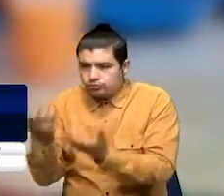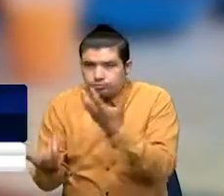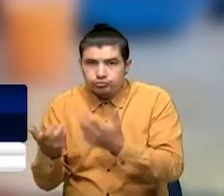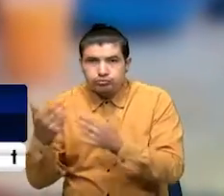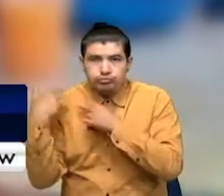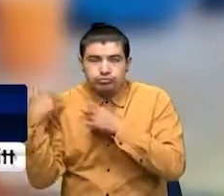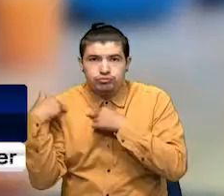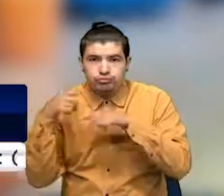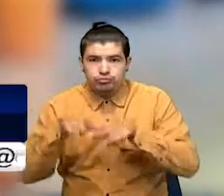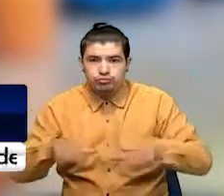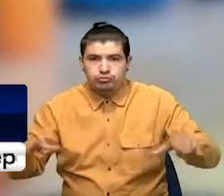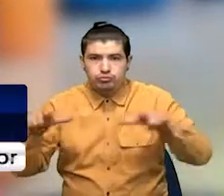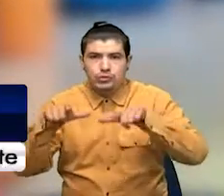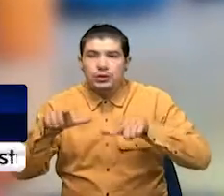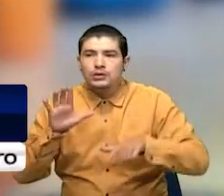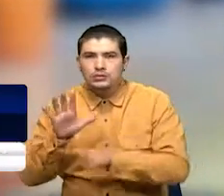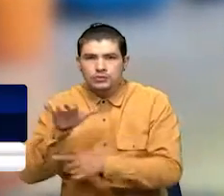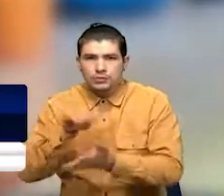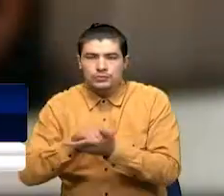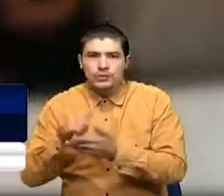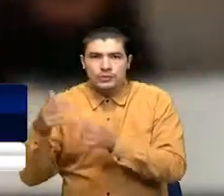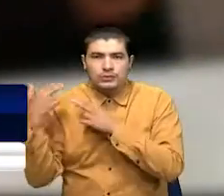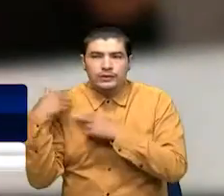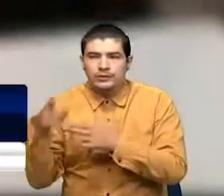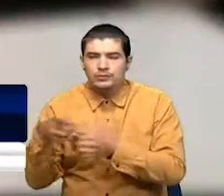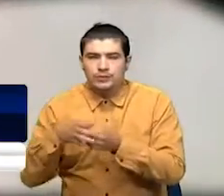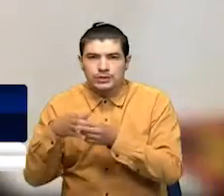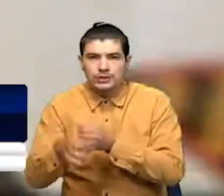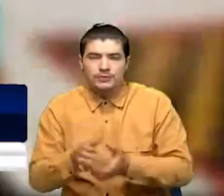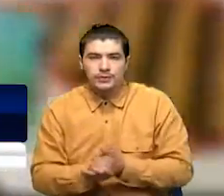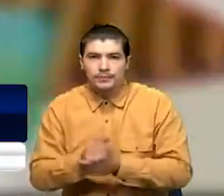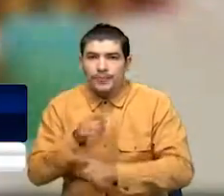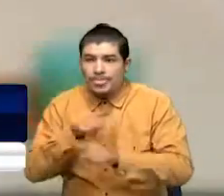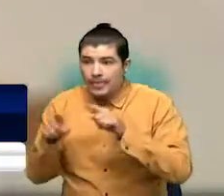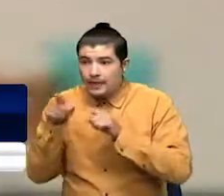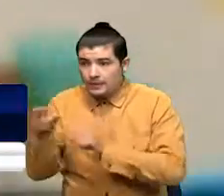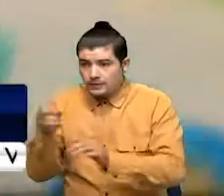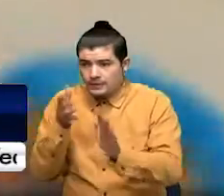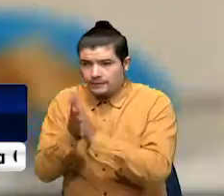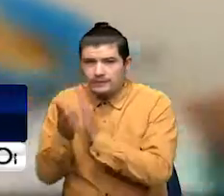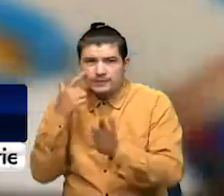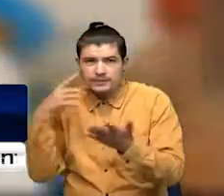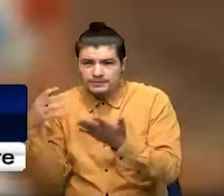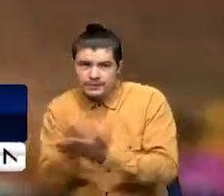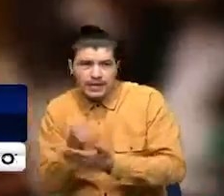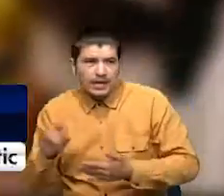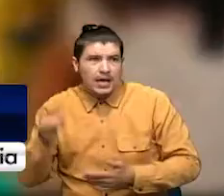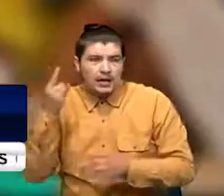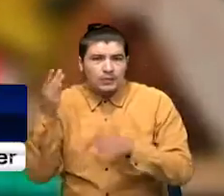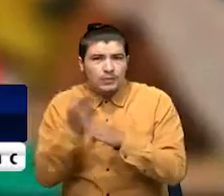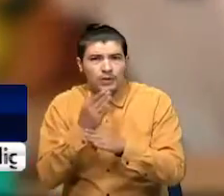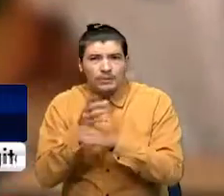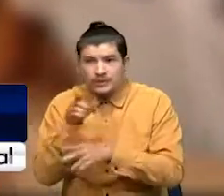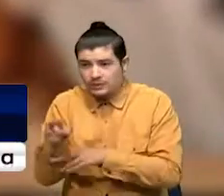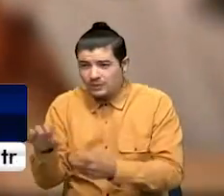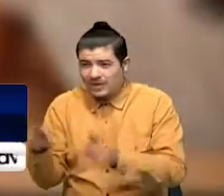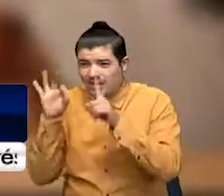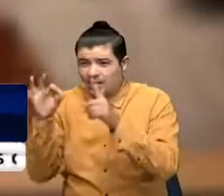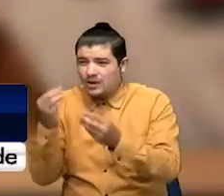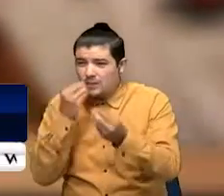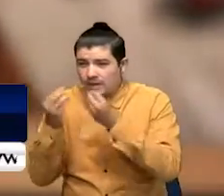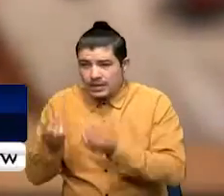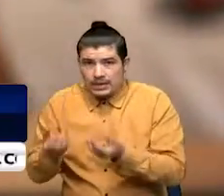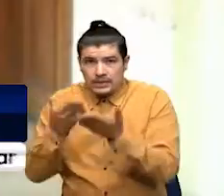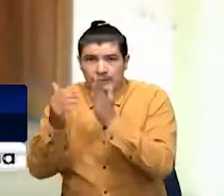temas educativos ya son responsabilidades del municipio dicho informe no encontró ningún problema con la calidad de los alimentos que